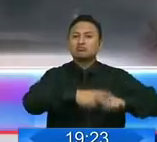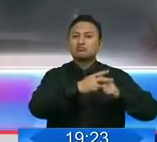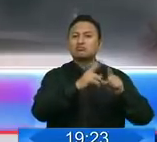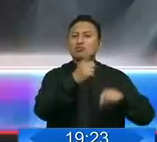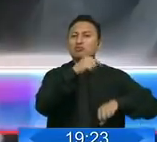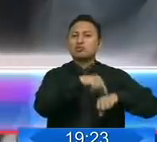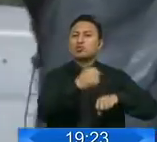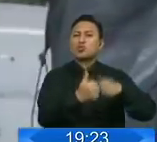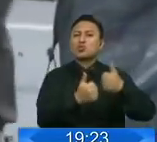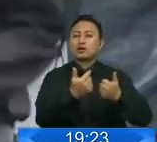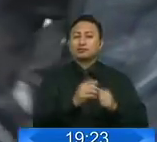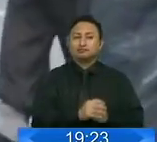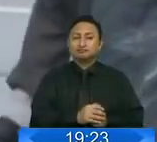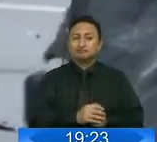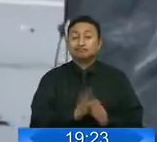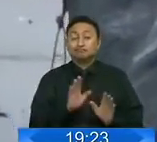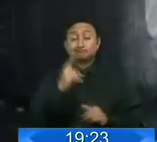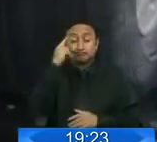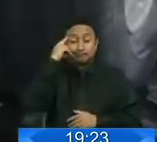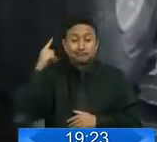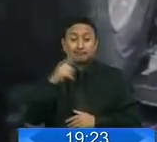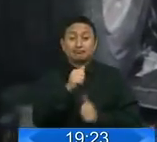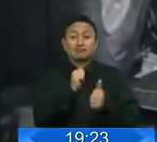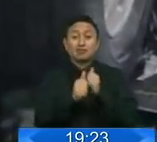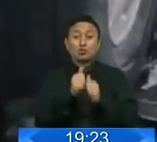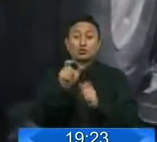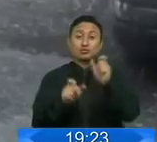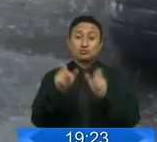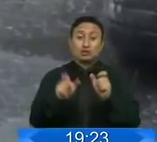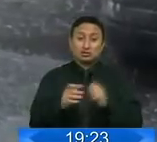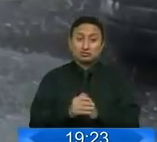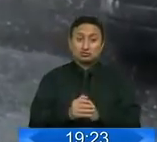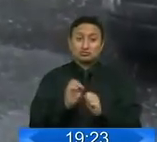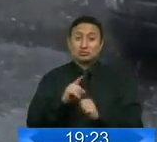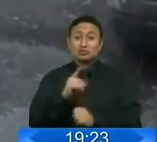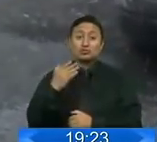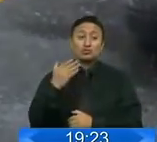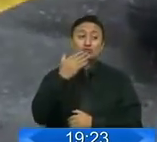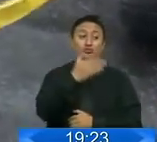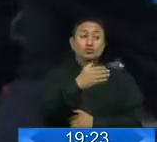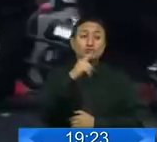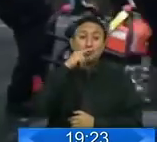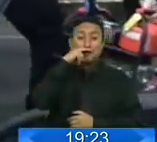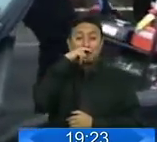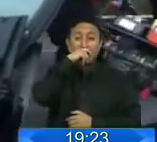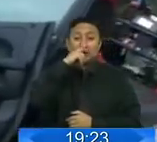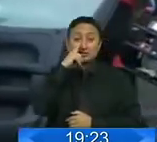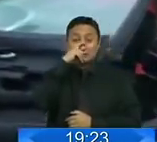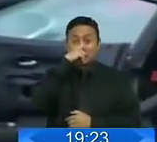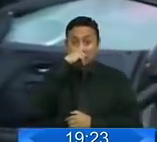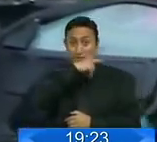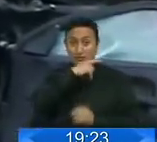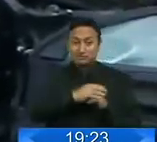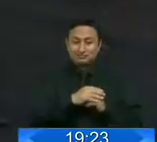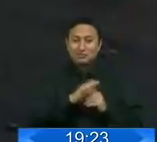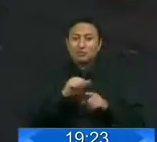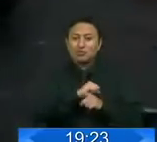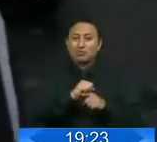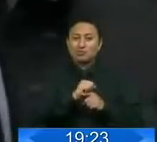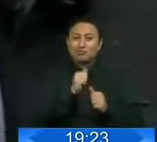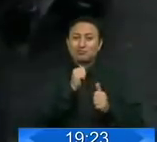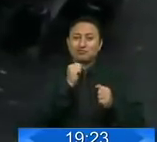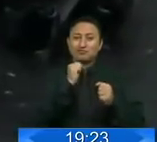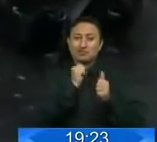audiencia. Se presume que los deportistas y acompañantes fueron a Sogues para practicar su deporte en el sector de Coquitambo. Lastimosamente, a